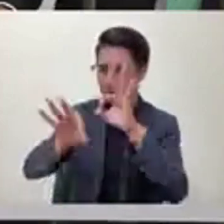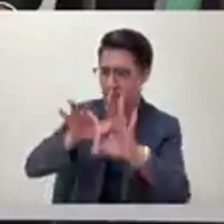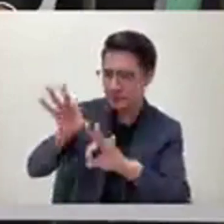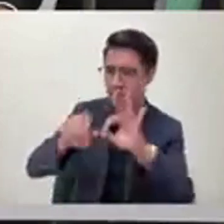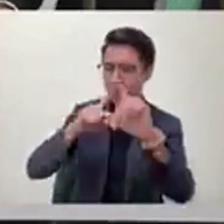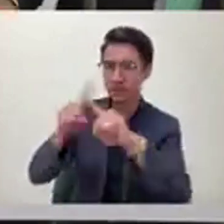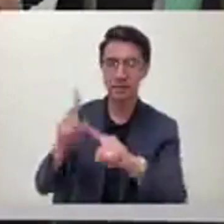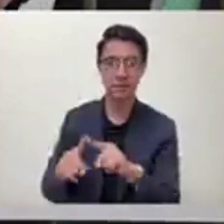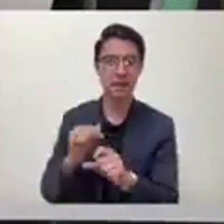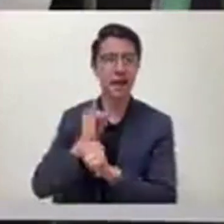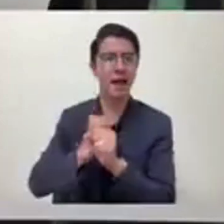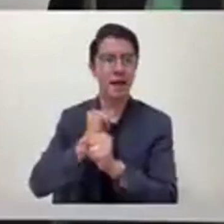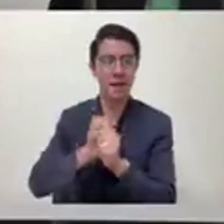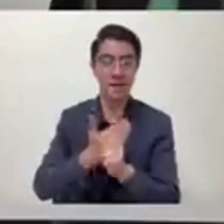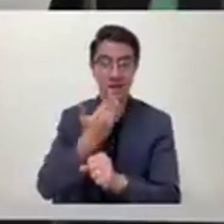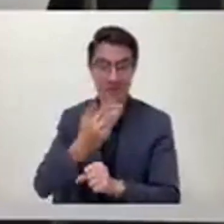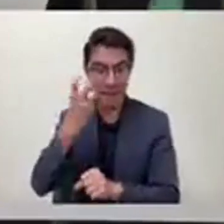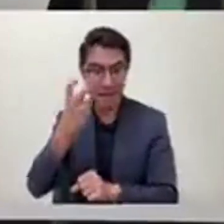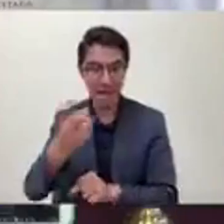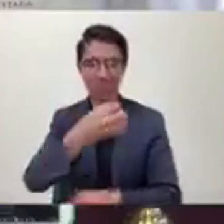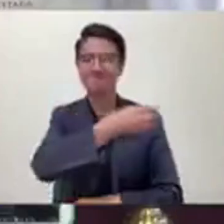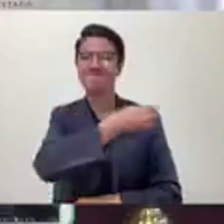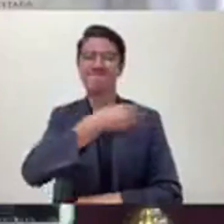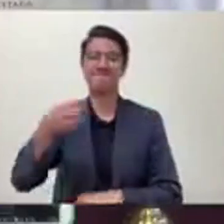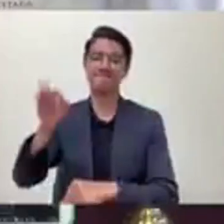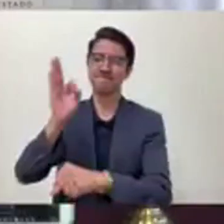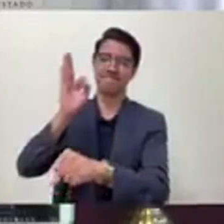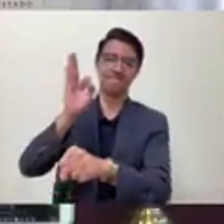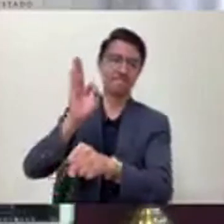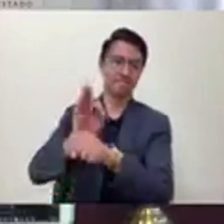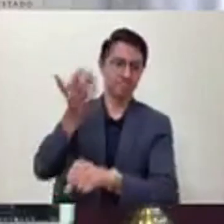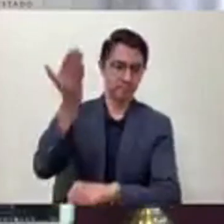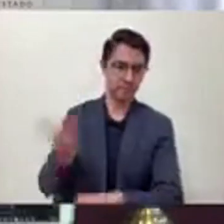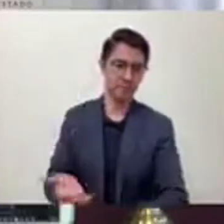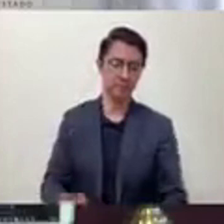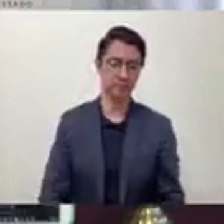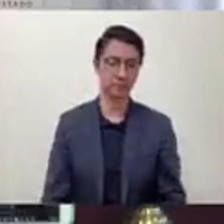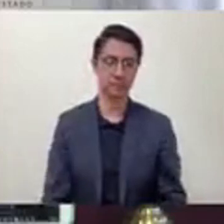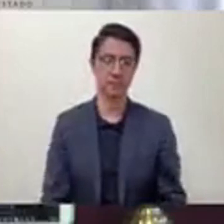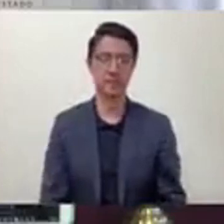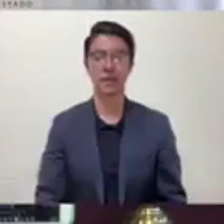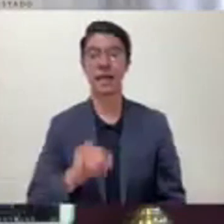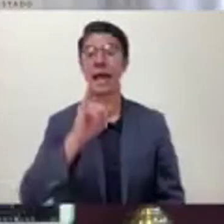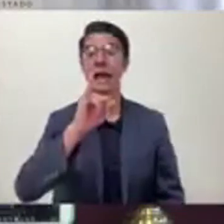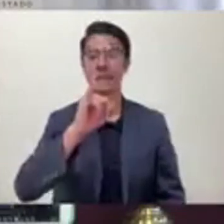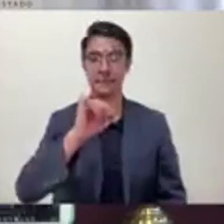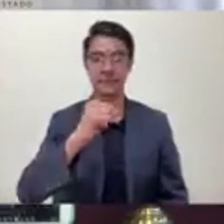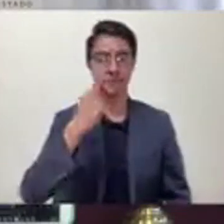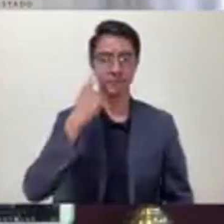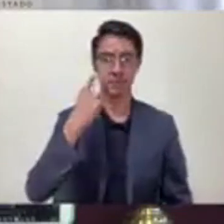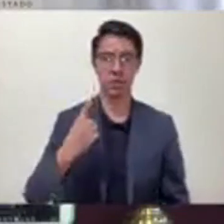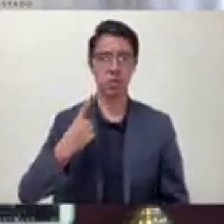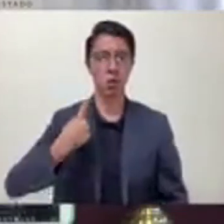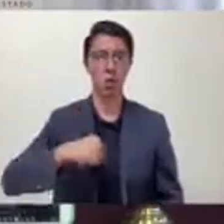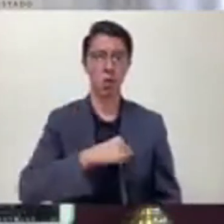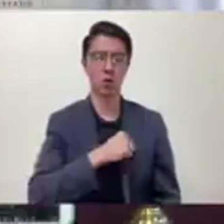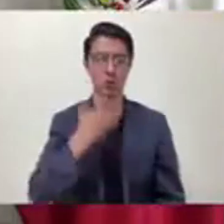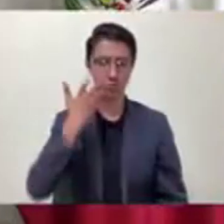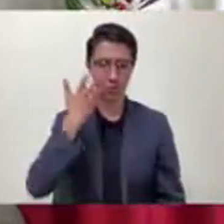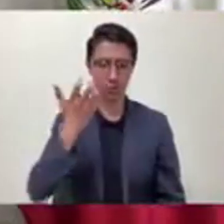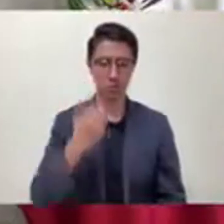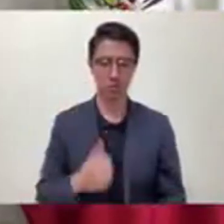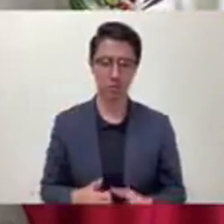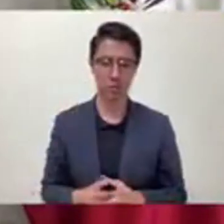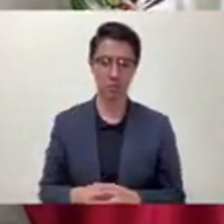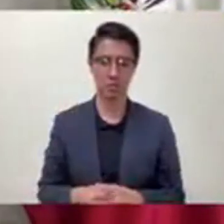y de mucho beneficio seguramente Muchas gracias magistr lo que nosotros buscamos como parte de la justicia terapéutica es precisamente rehabilitar a